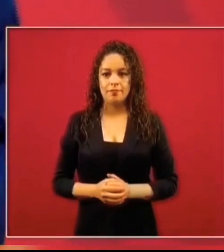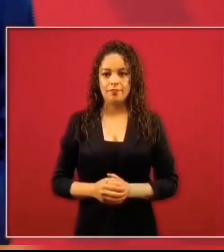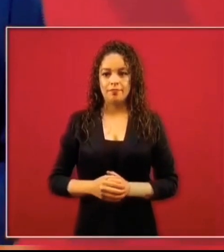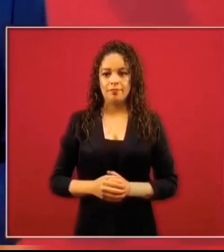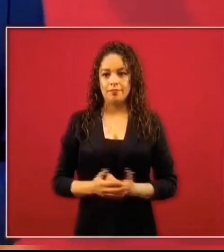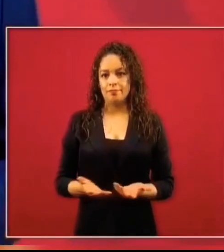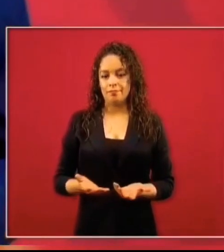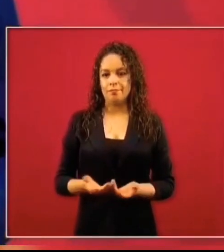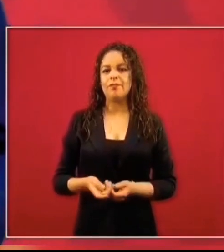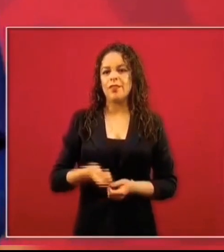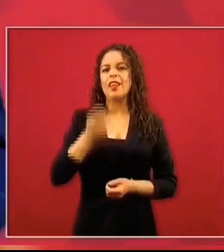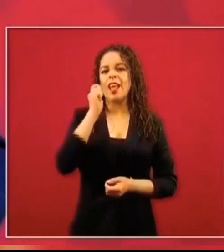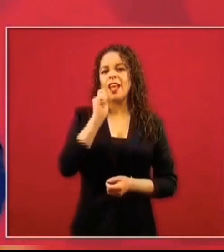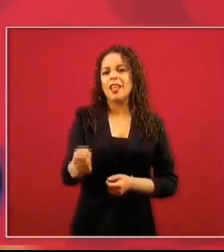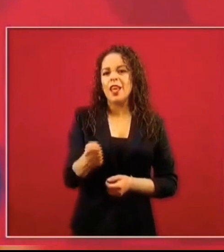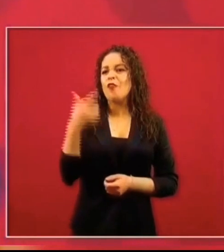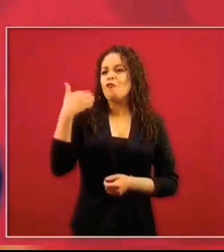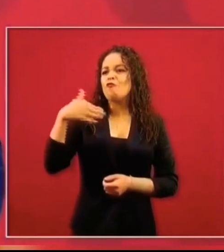¿quién pompó?